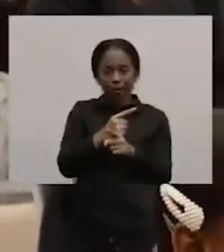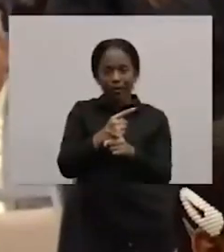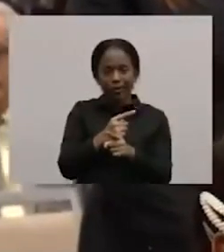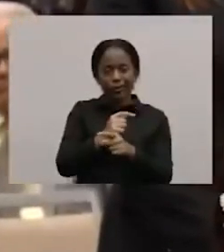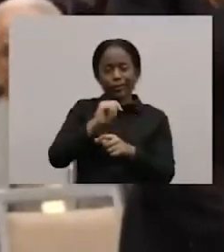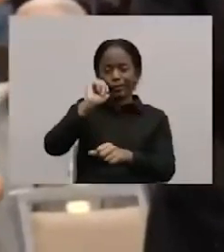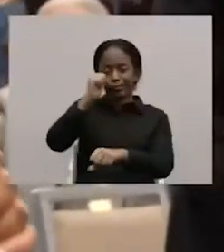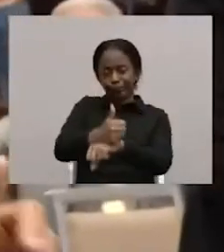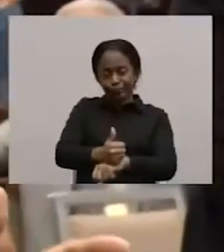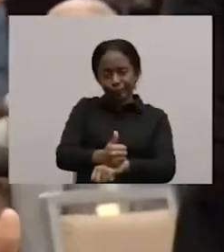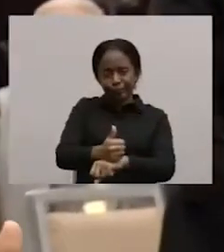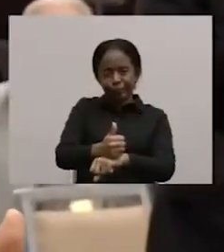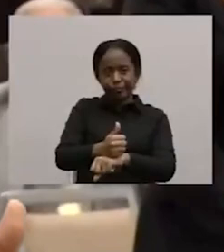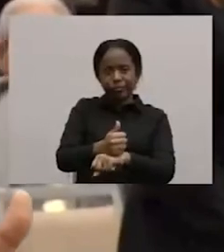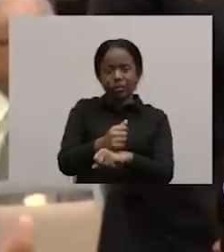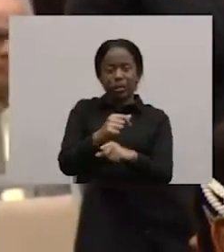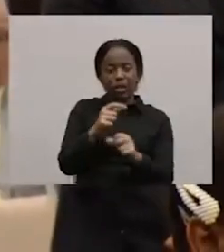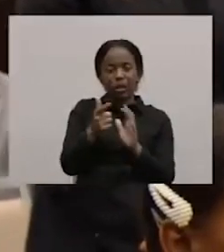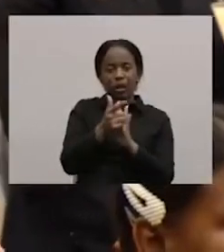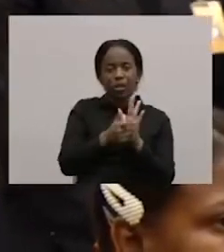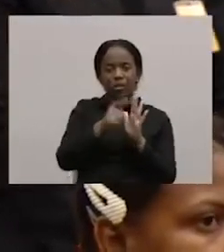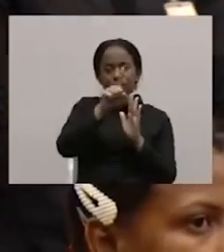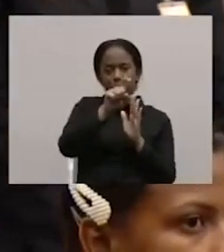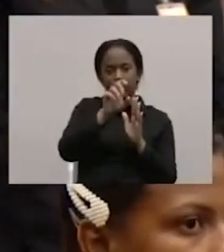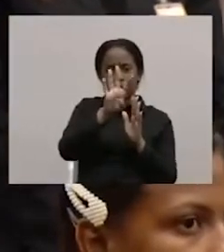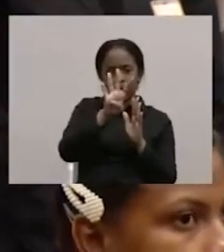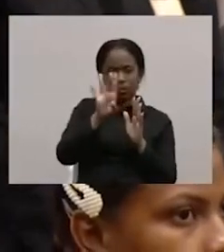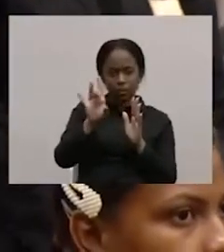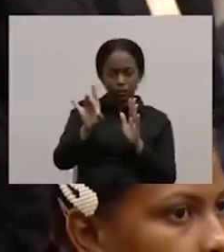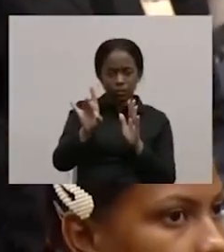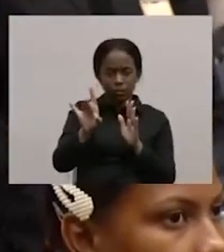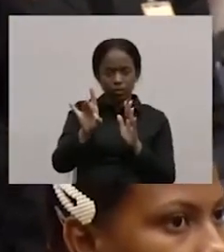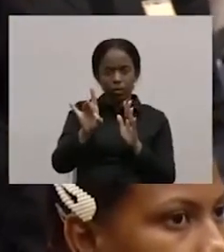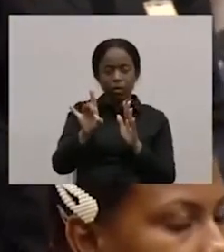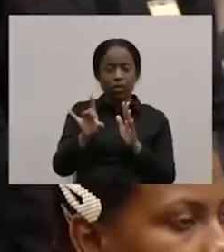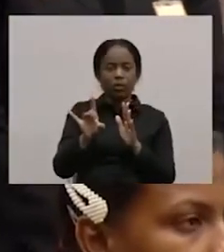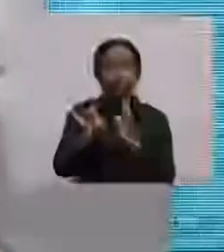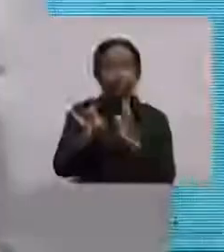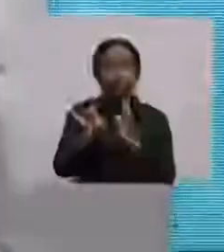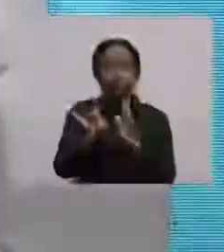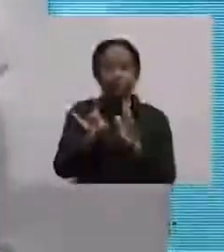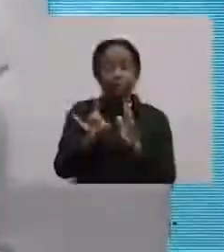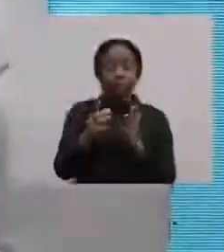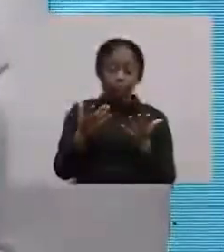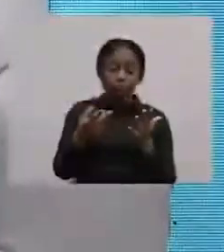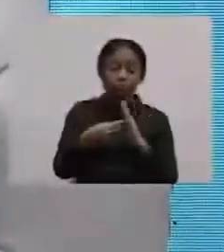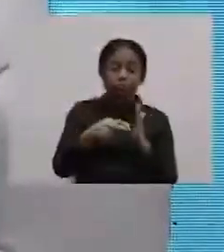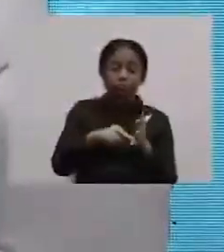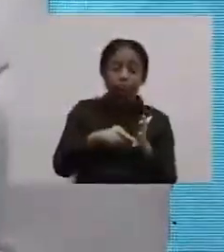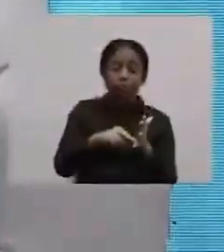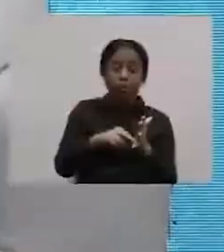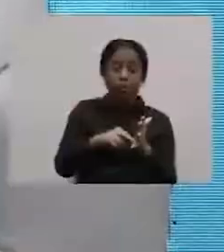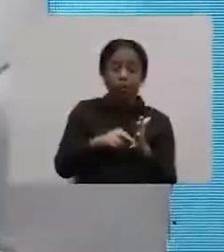Ley 148. Por lo tanto,